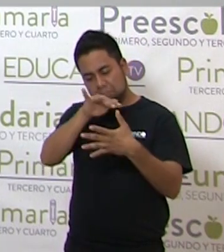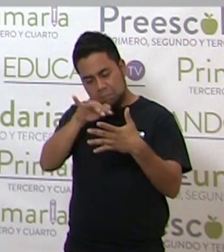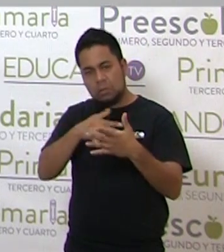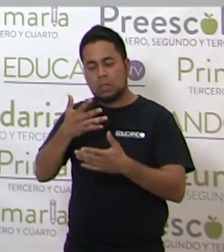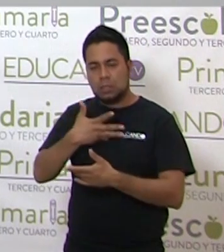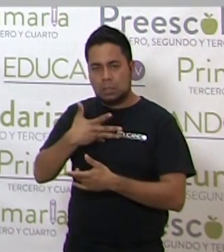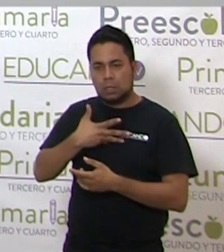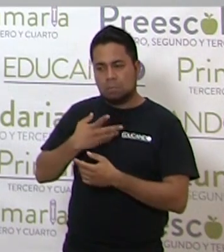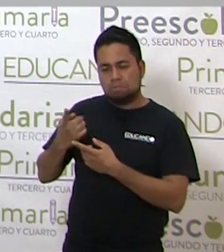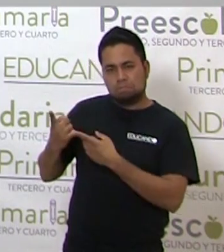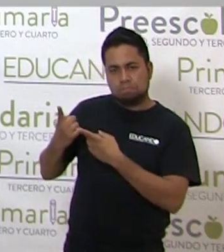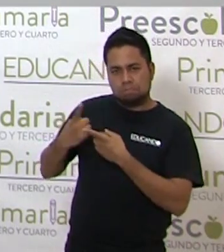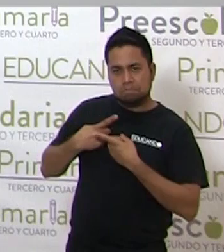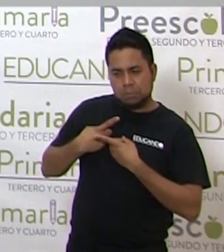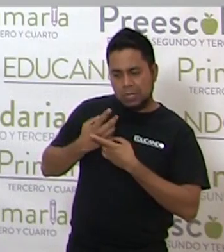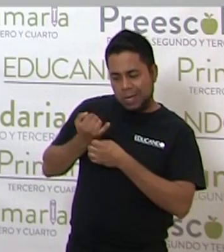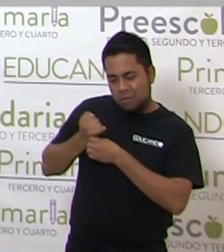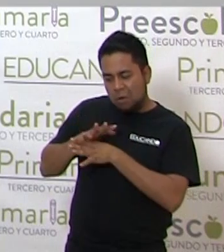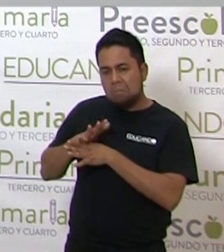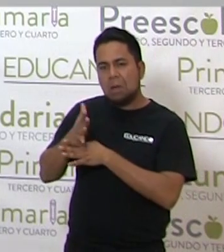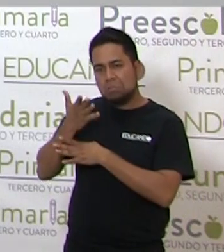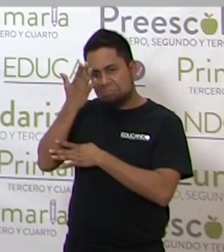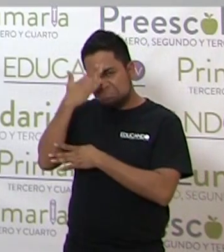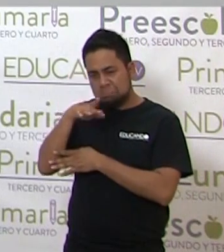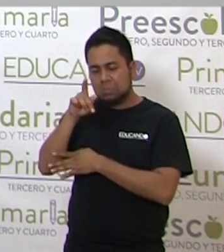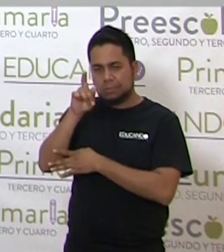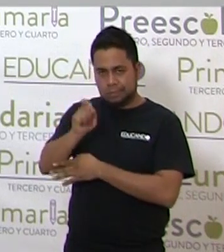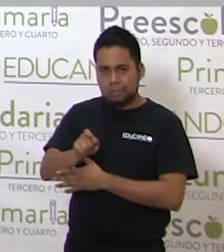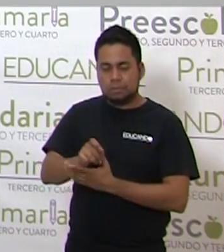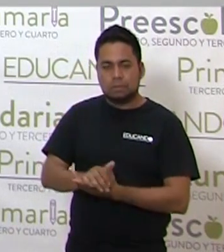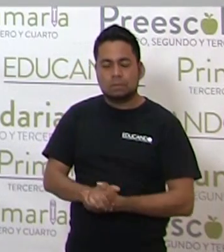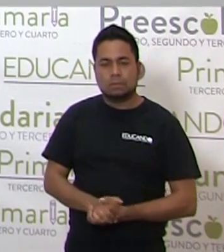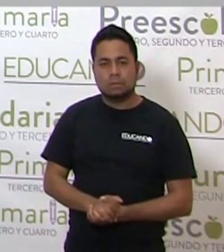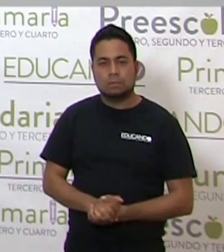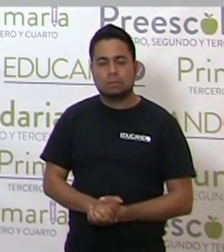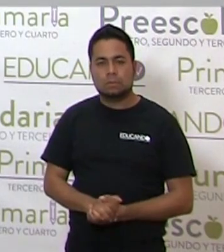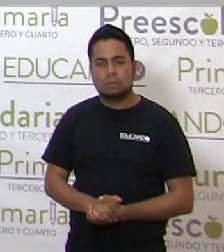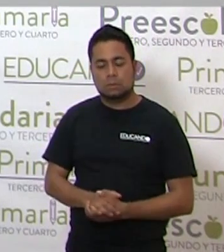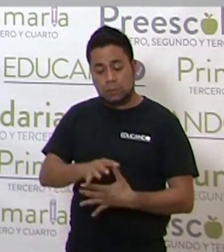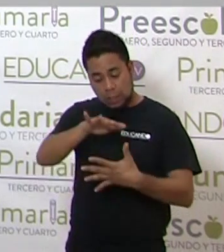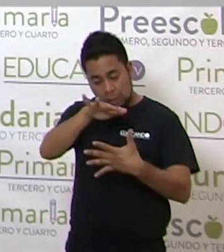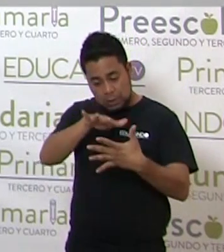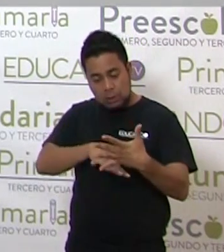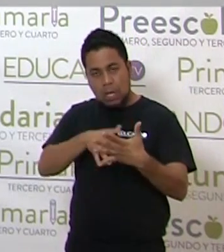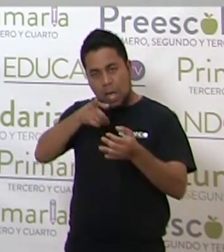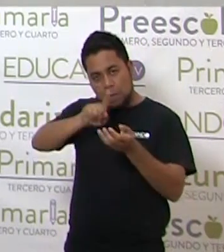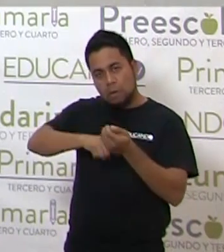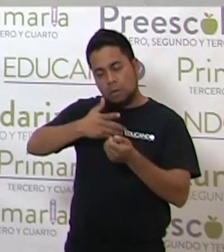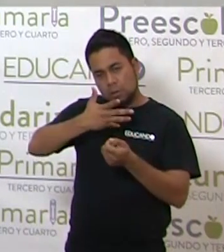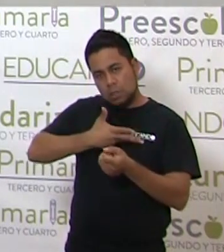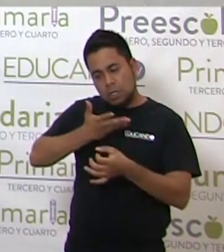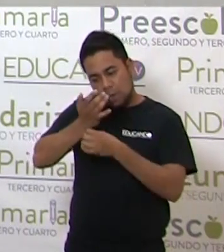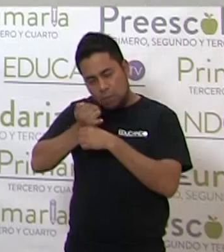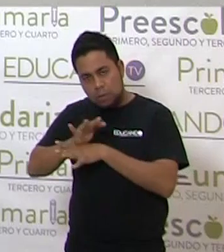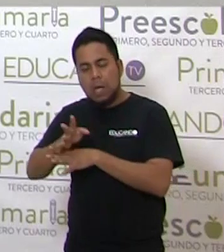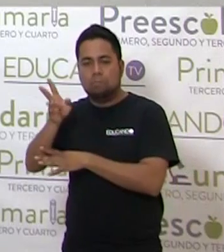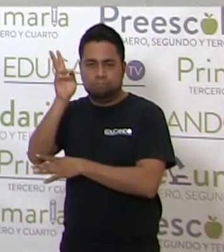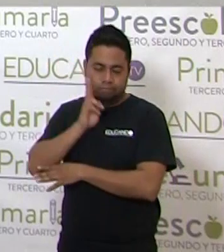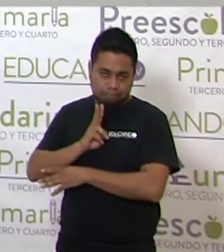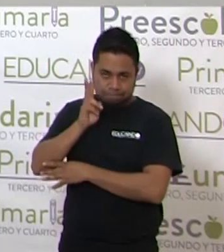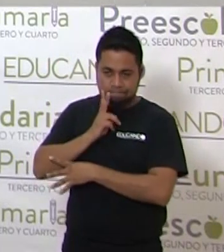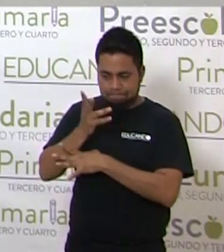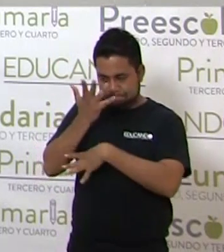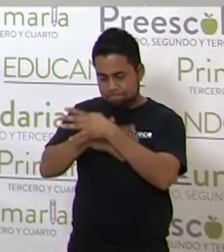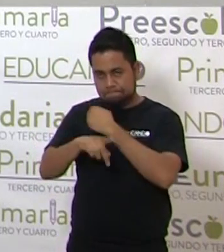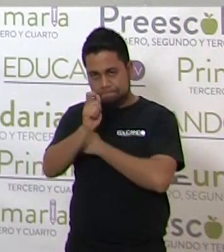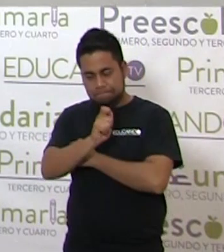dan principalmente información. Son textos que dan información. Entonces vamos a ver, dice